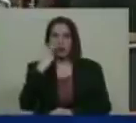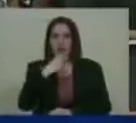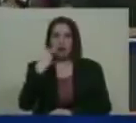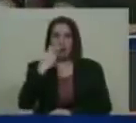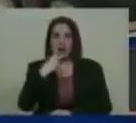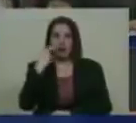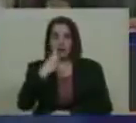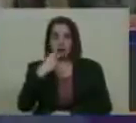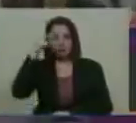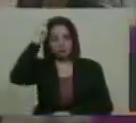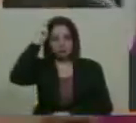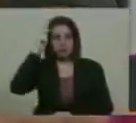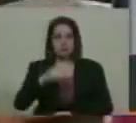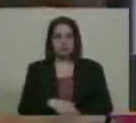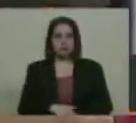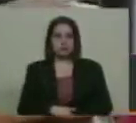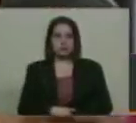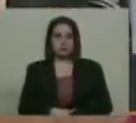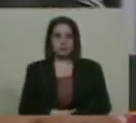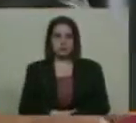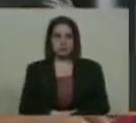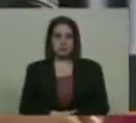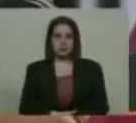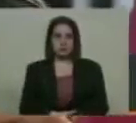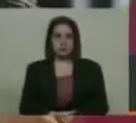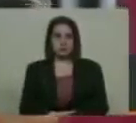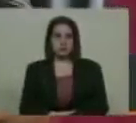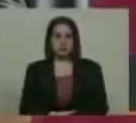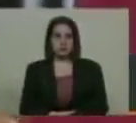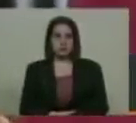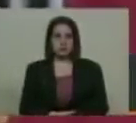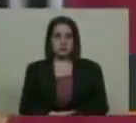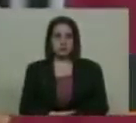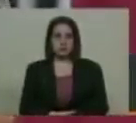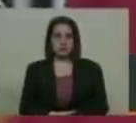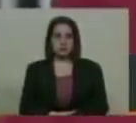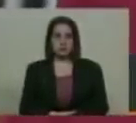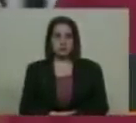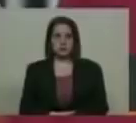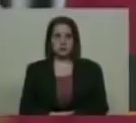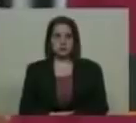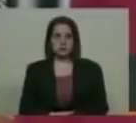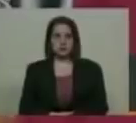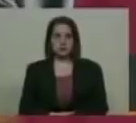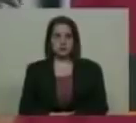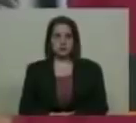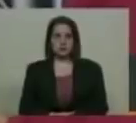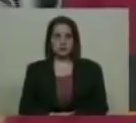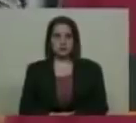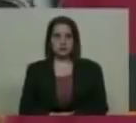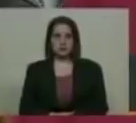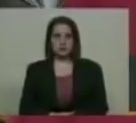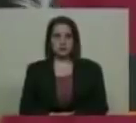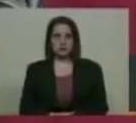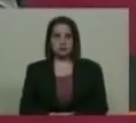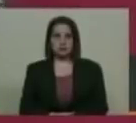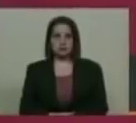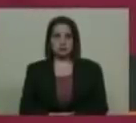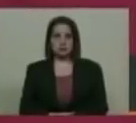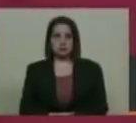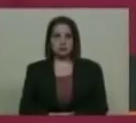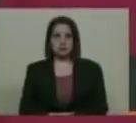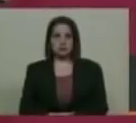guamampia, gualepia. Ptijo, la limpia, guaspura. Ptijo, tía. Papi,